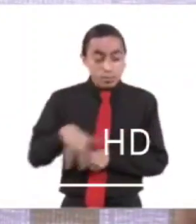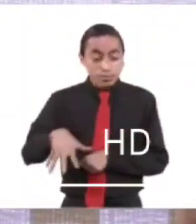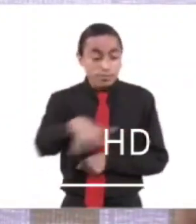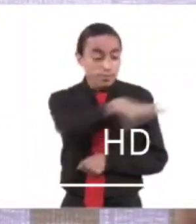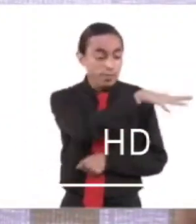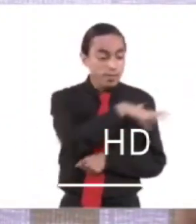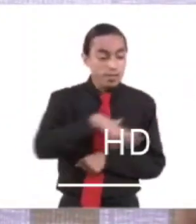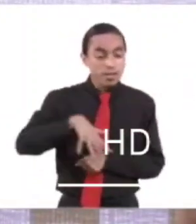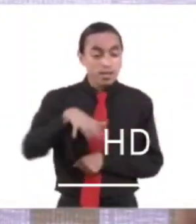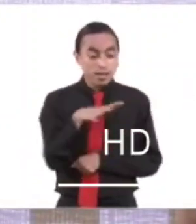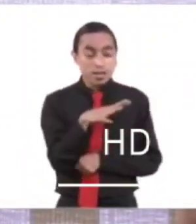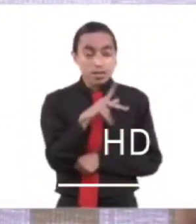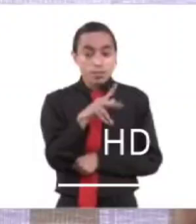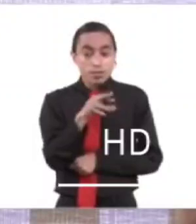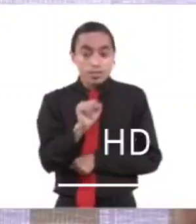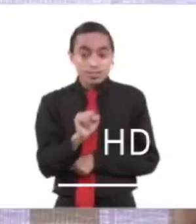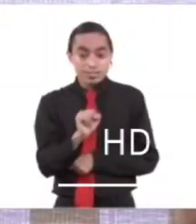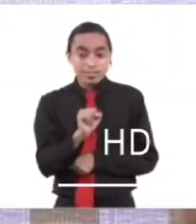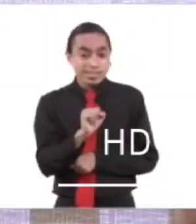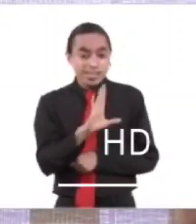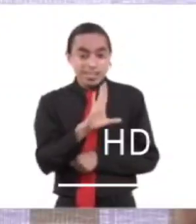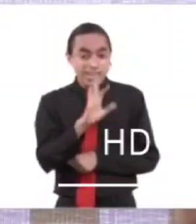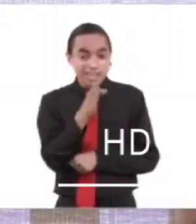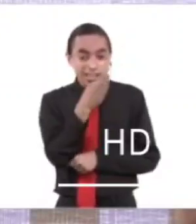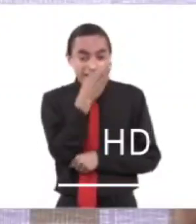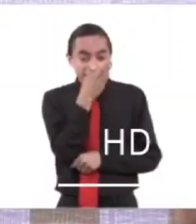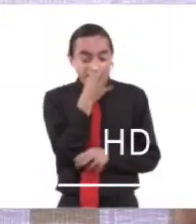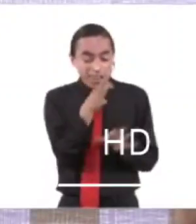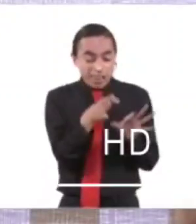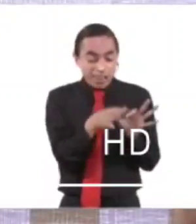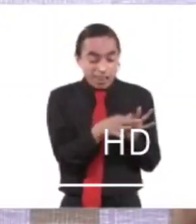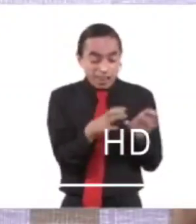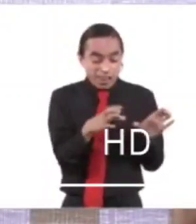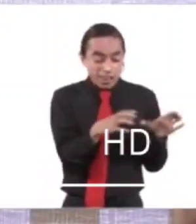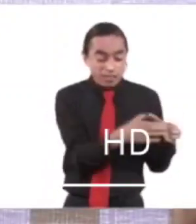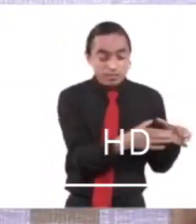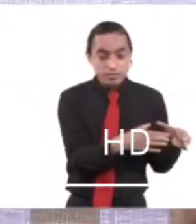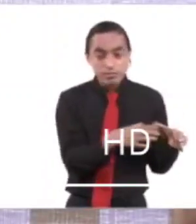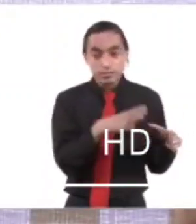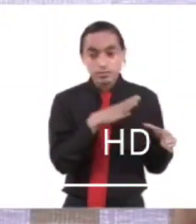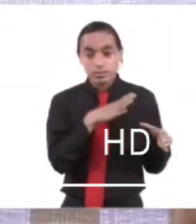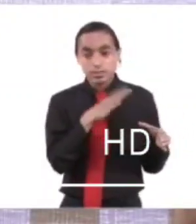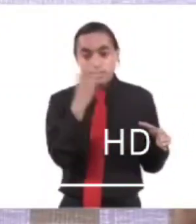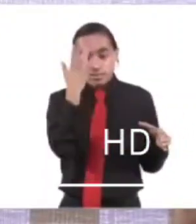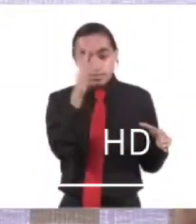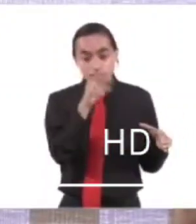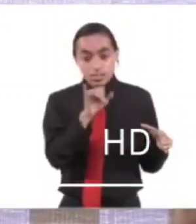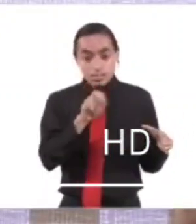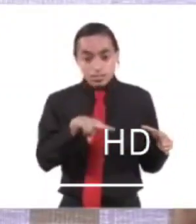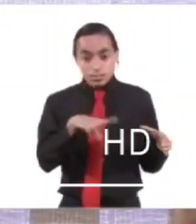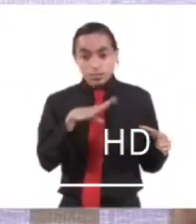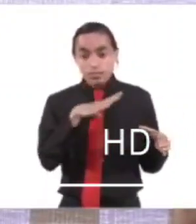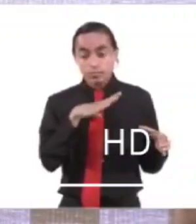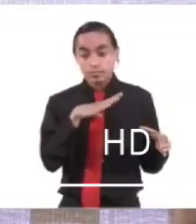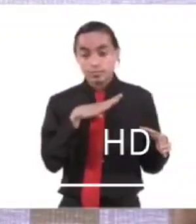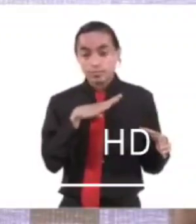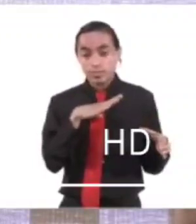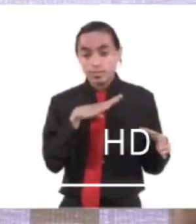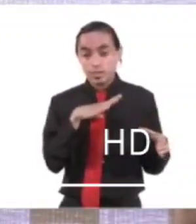Simón. San Simón Ticumac era un peñasco